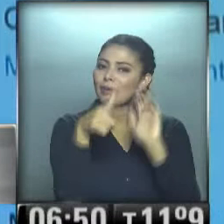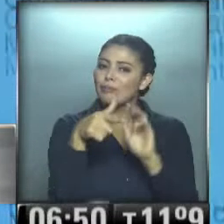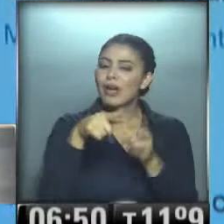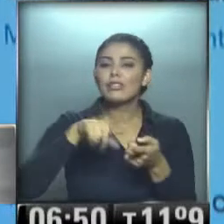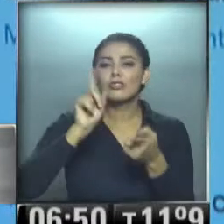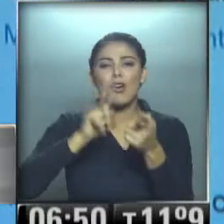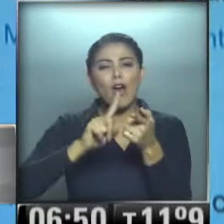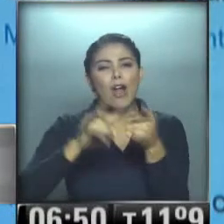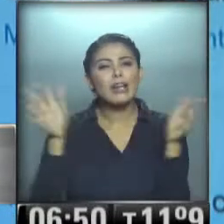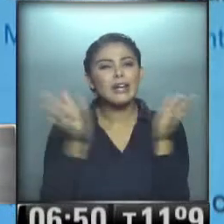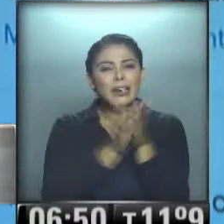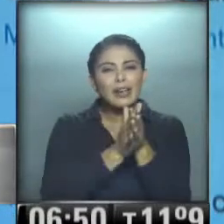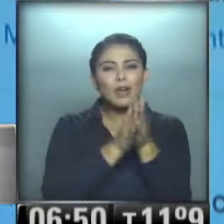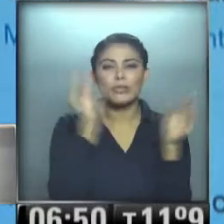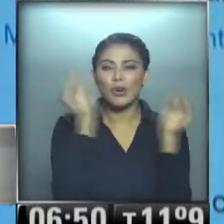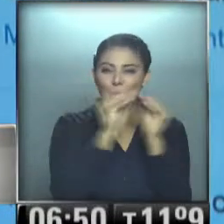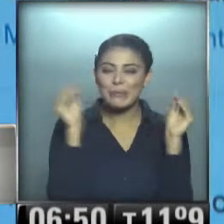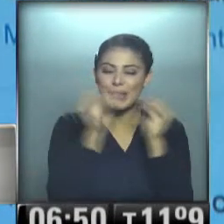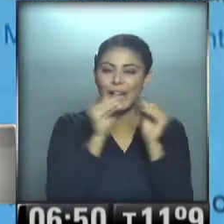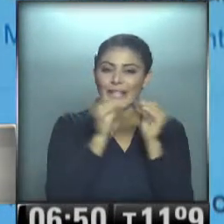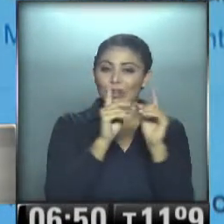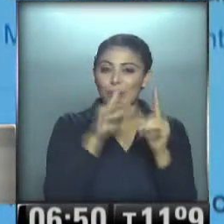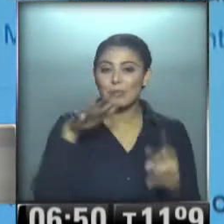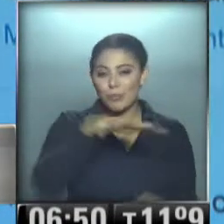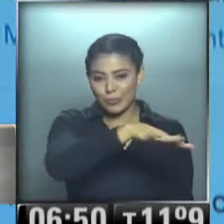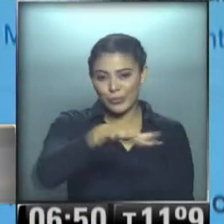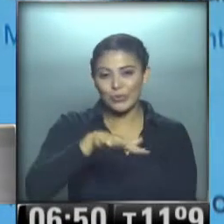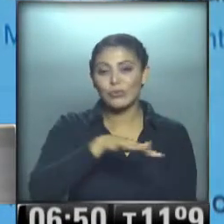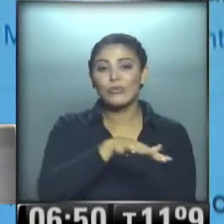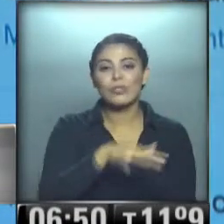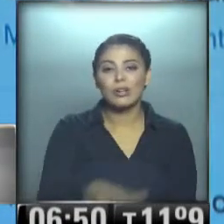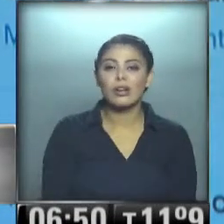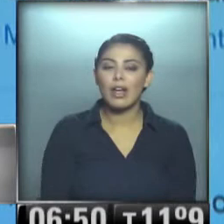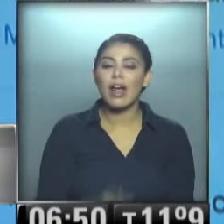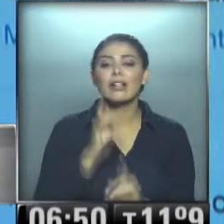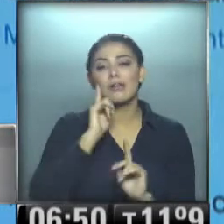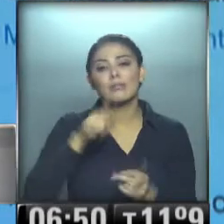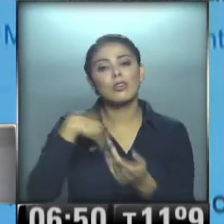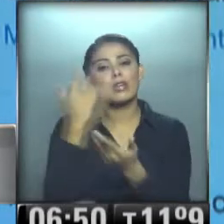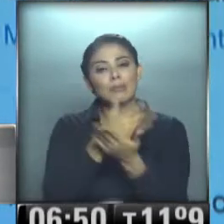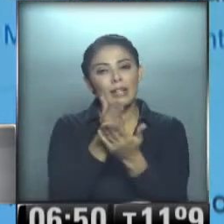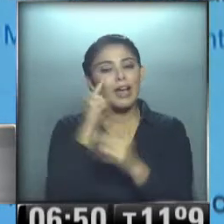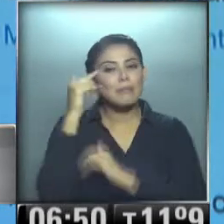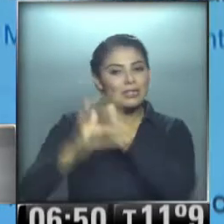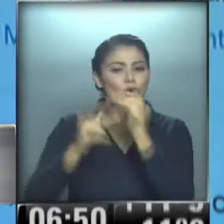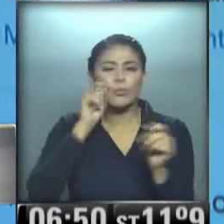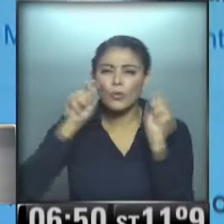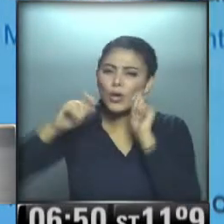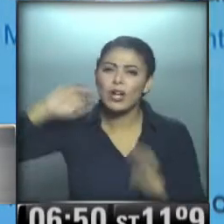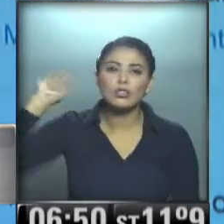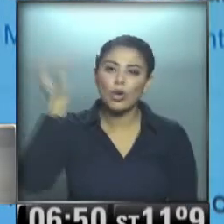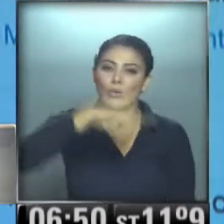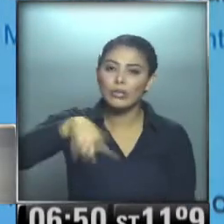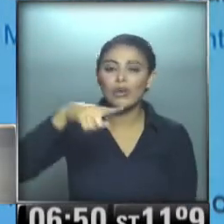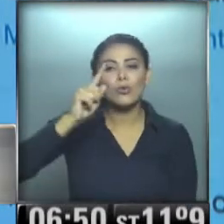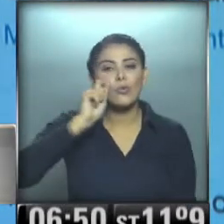pura meteorología con nuestros compañeros de la Estación Meteorológica del Observatorio, del Departamento Capacitación. Un beso muy grande para todos ustedes y